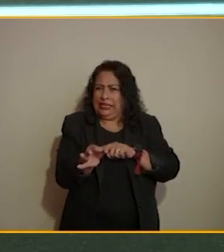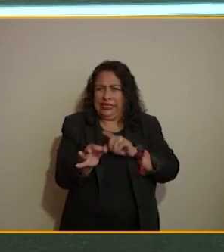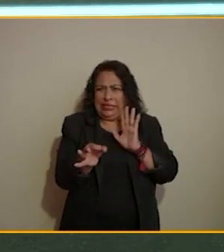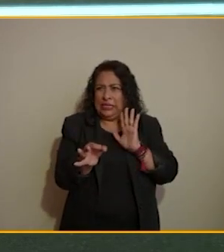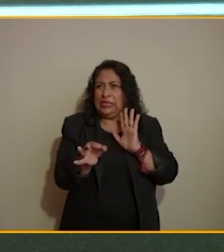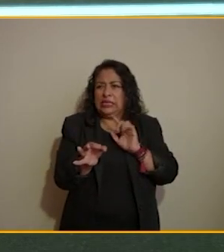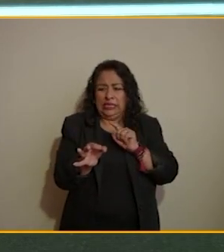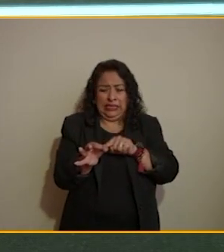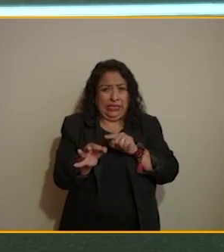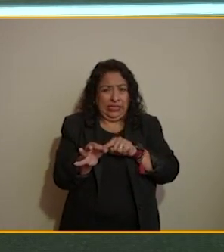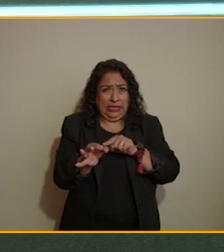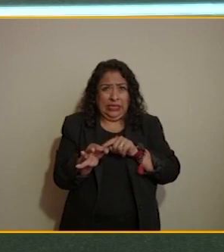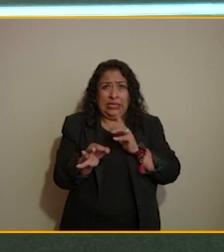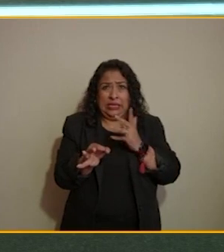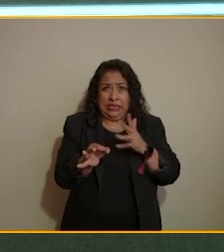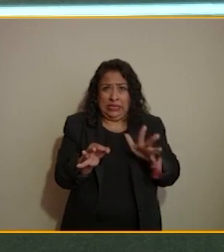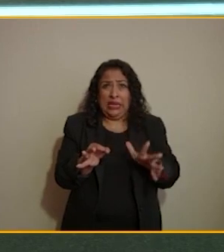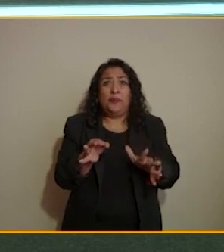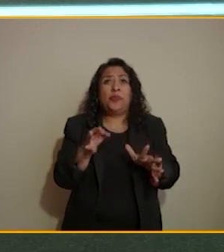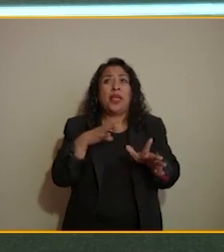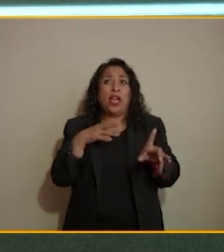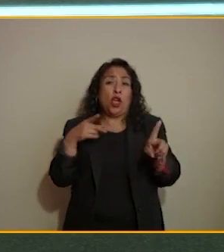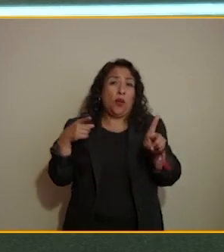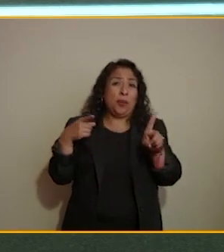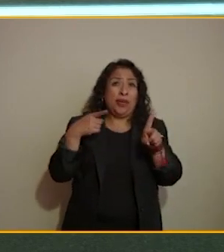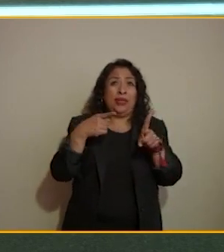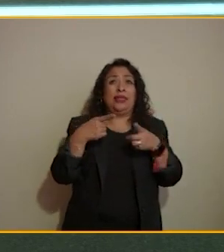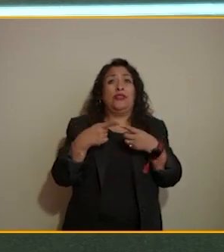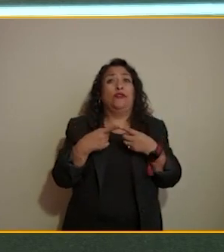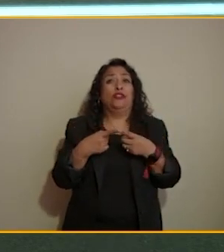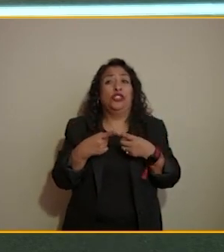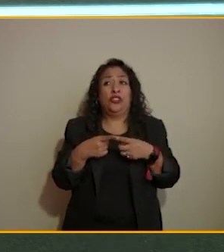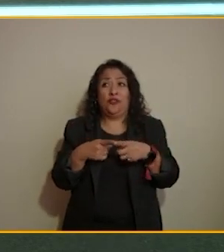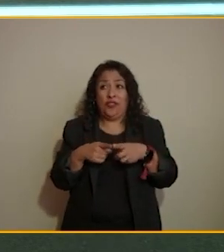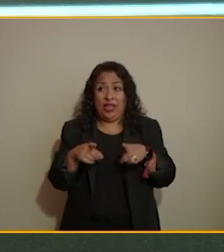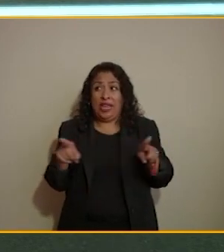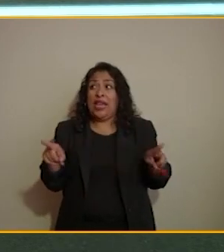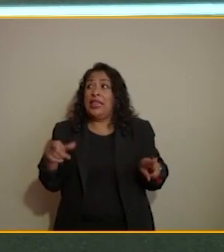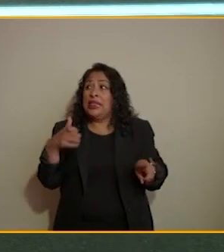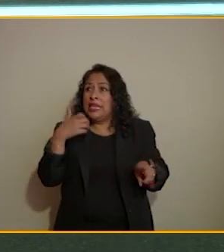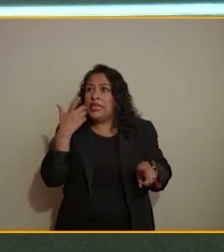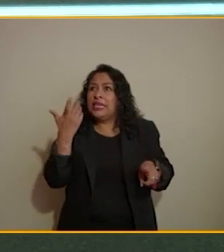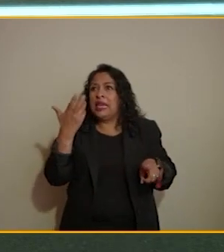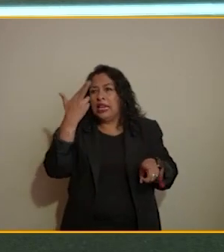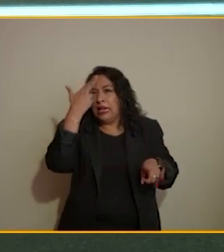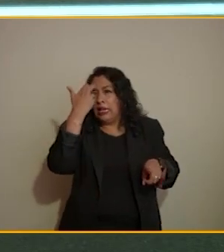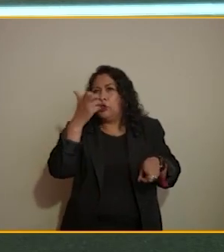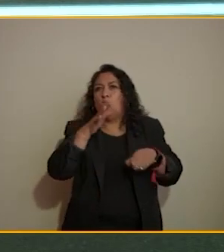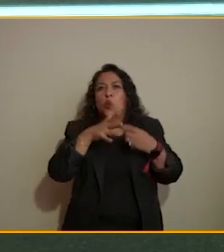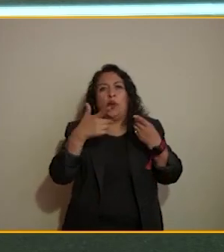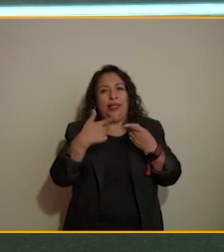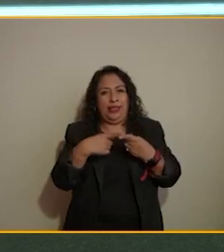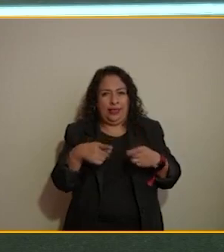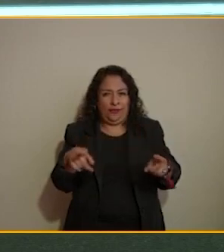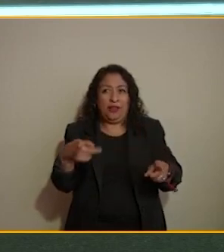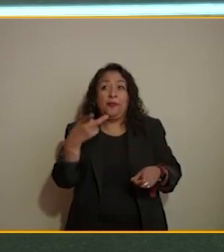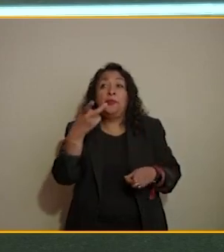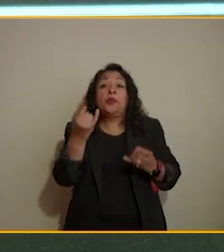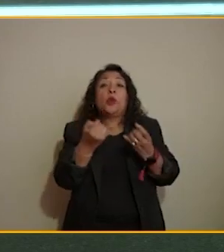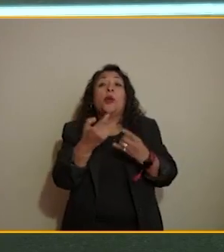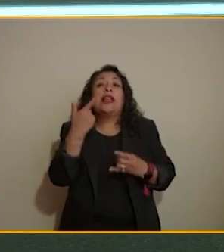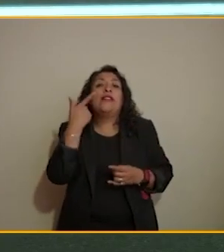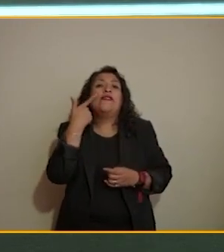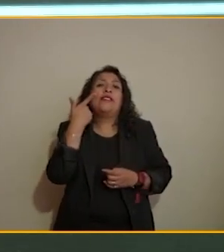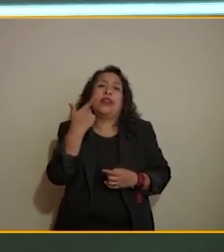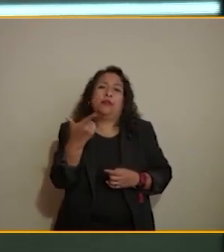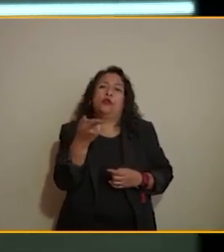son microempresas, tienen objetivos distintos y motivaciones distintas. Esto también se ve